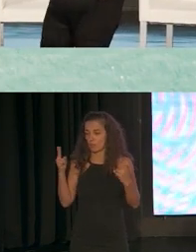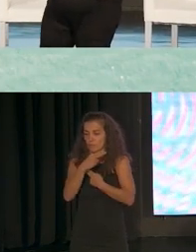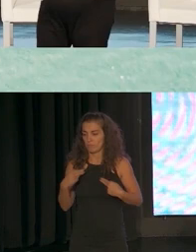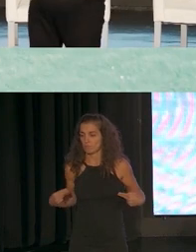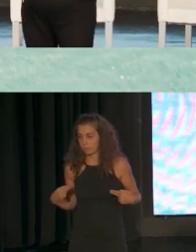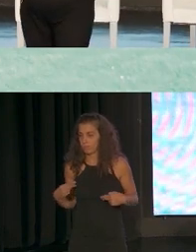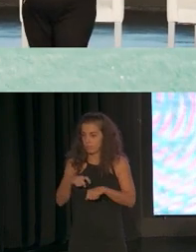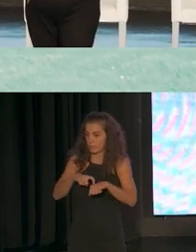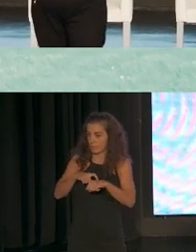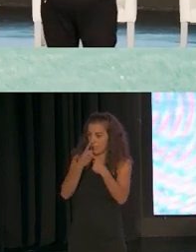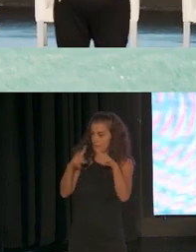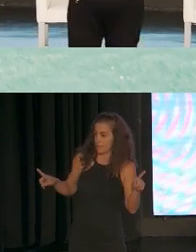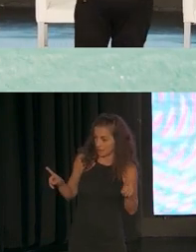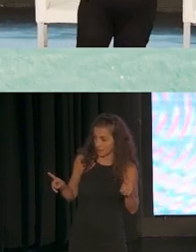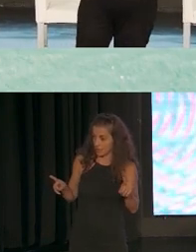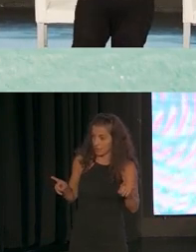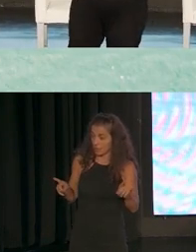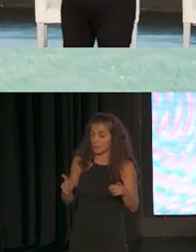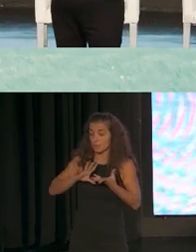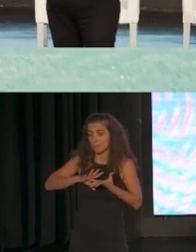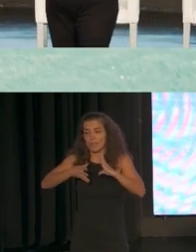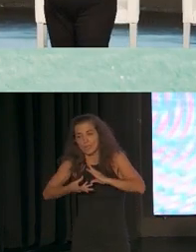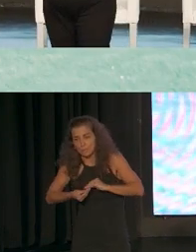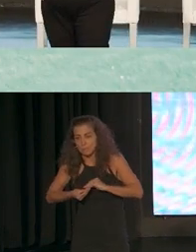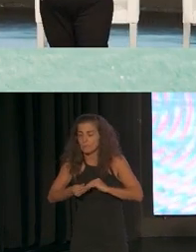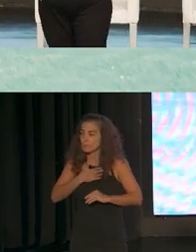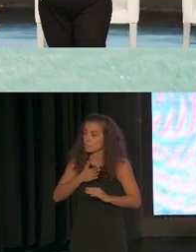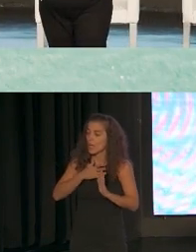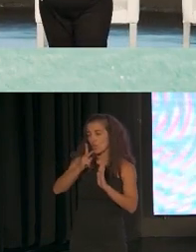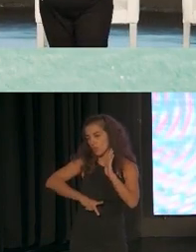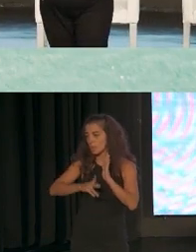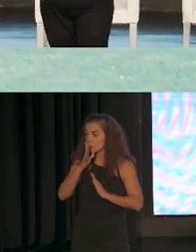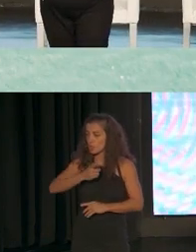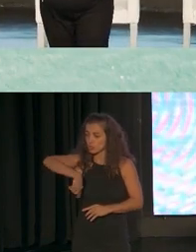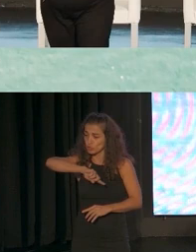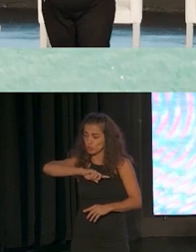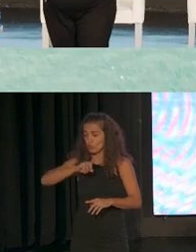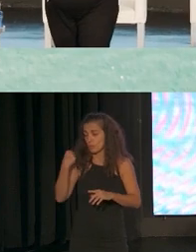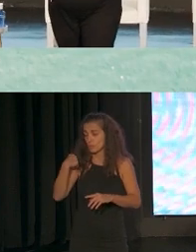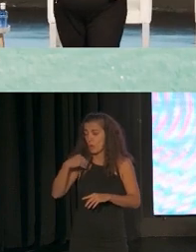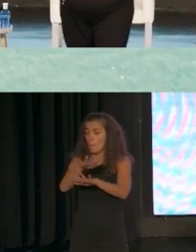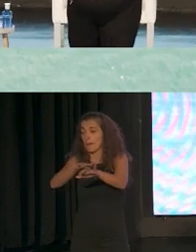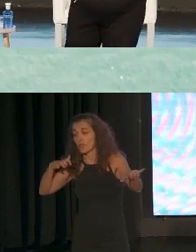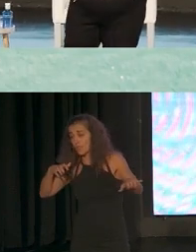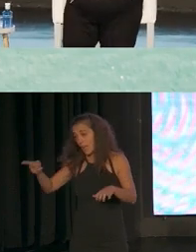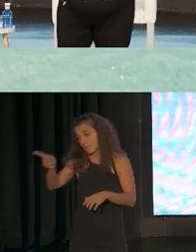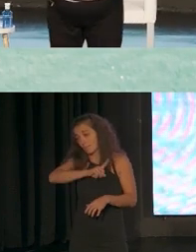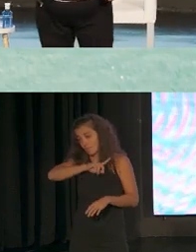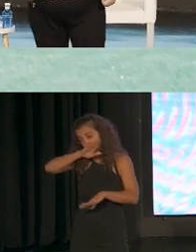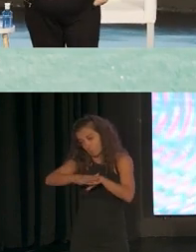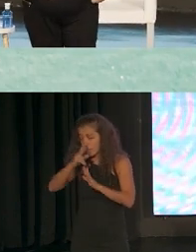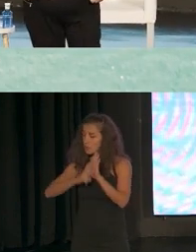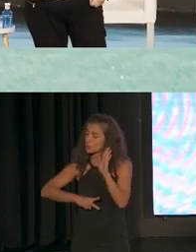singularidad y te adecúas Bueno pues a nuestras normas porque como somos los dominantes pues nuestras normas